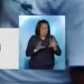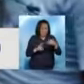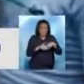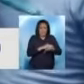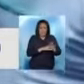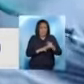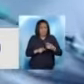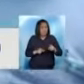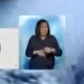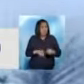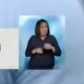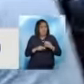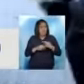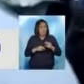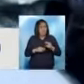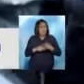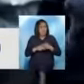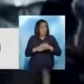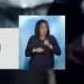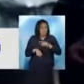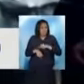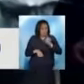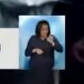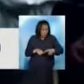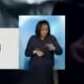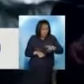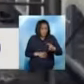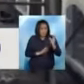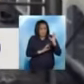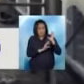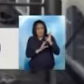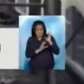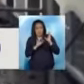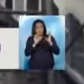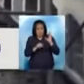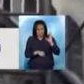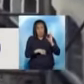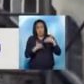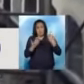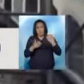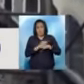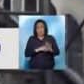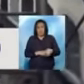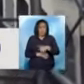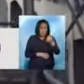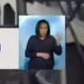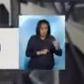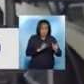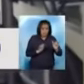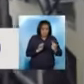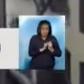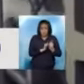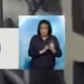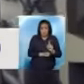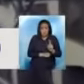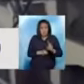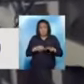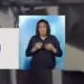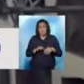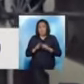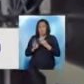es restringido. Solo las personas que cargan el féretro pueden ingresar, mientras que los demás familiares se quedan